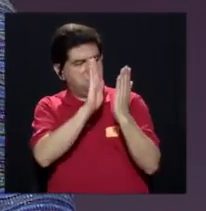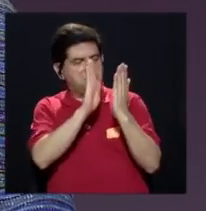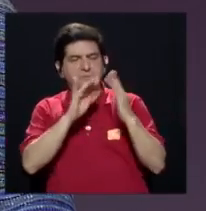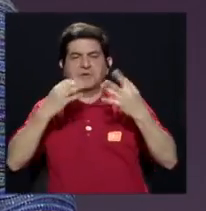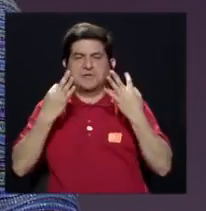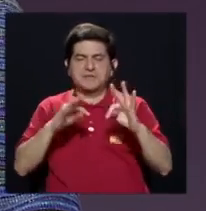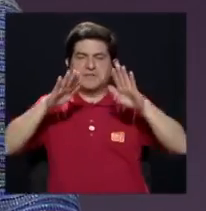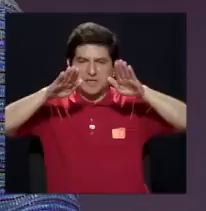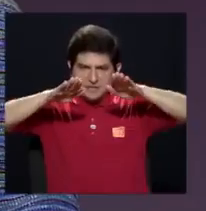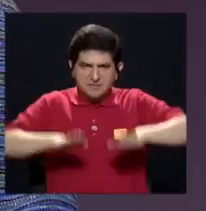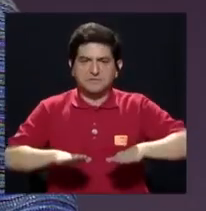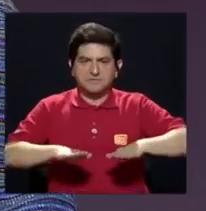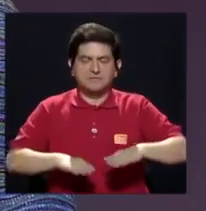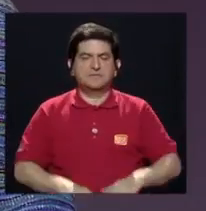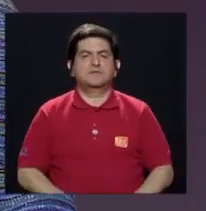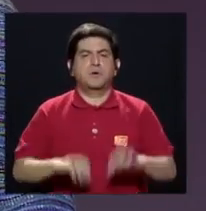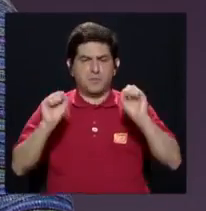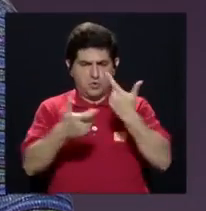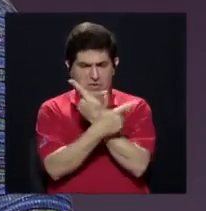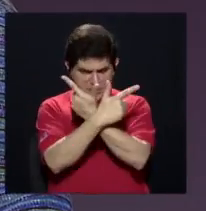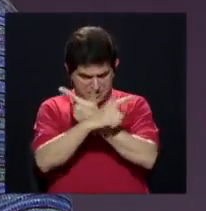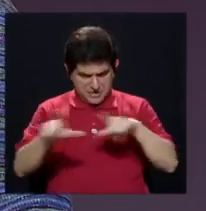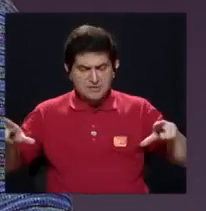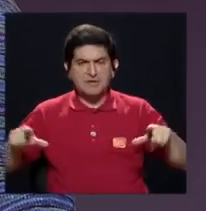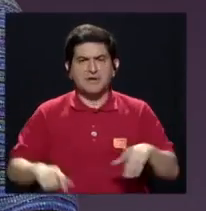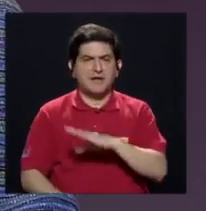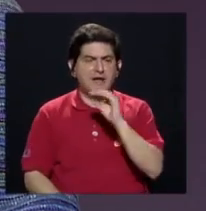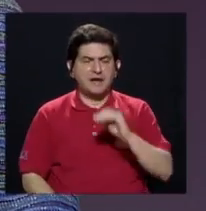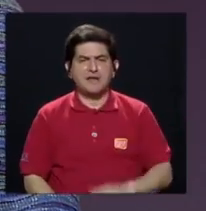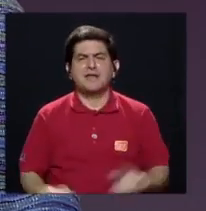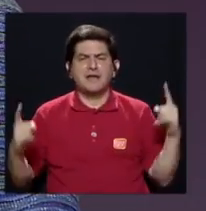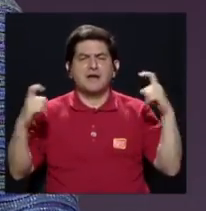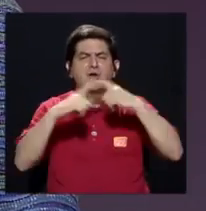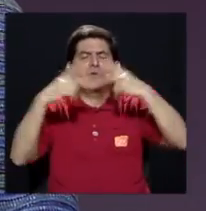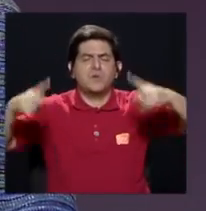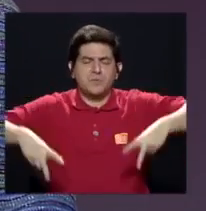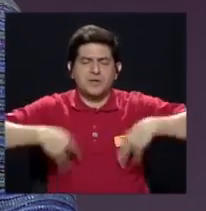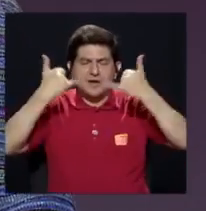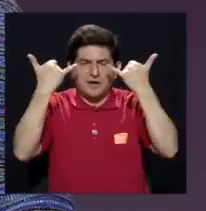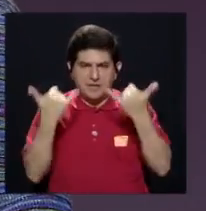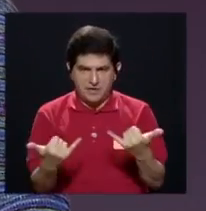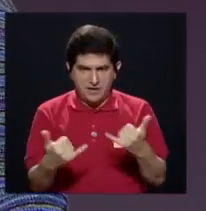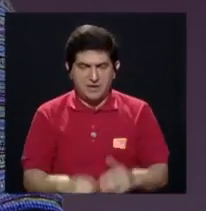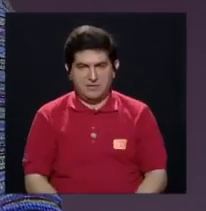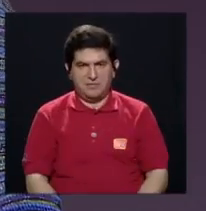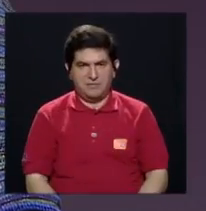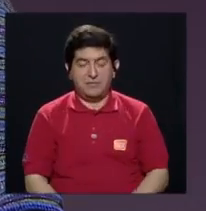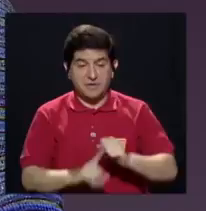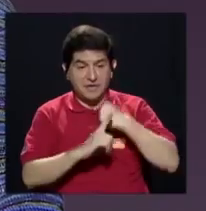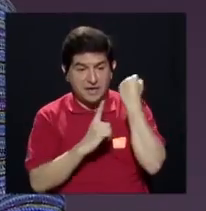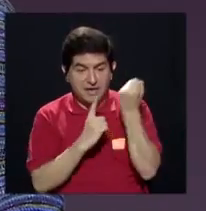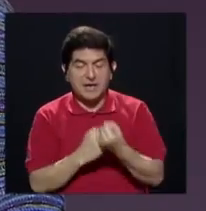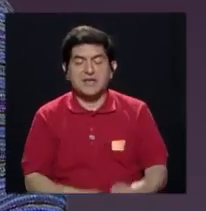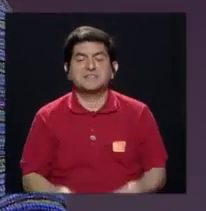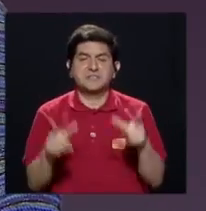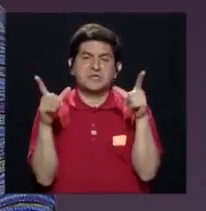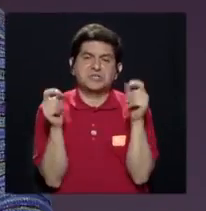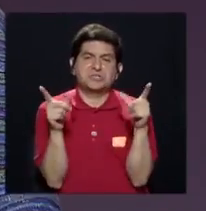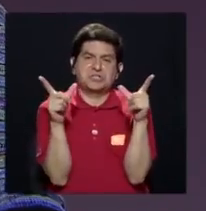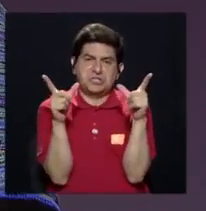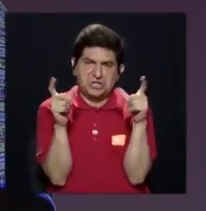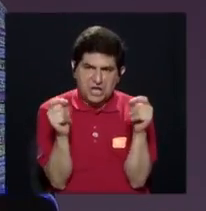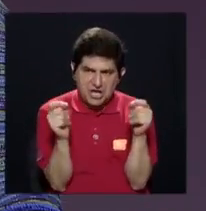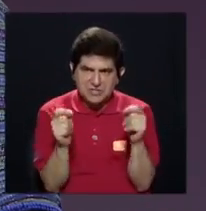emancipar noos y para poder también en medio de esta complejidad de vida que hoy tenemos ante ante el cáncer